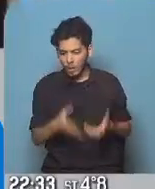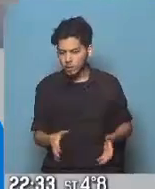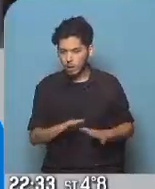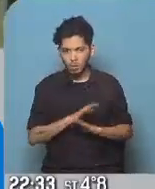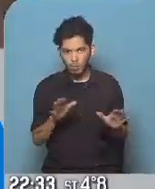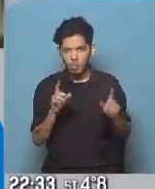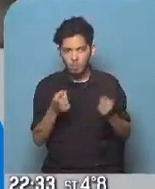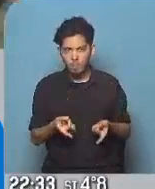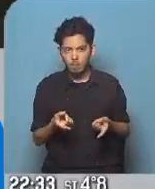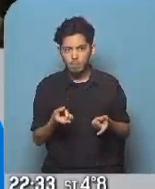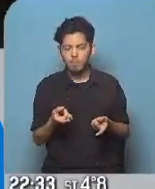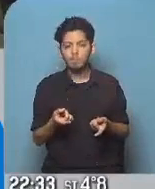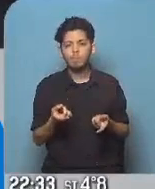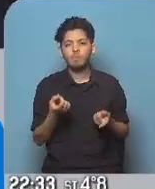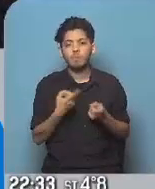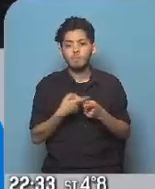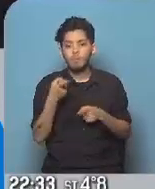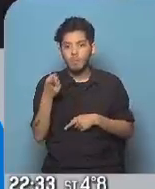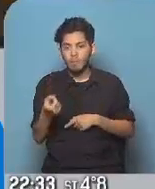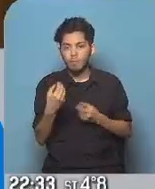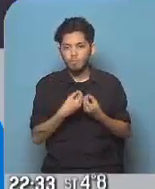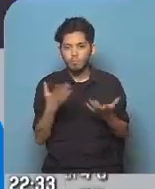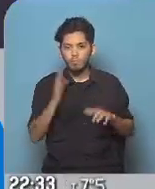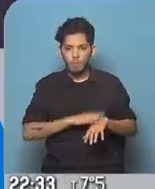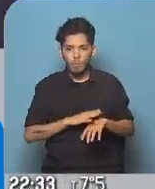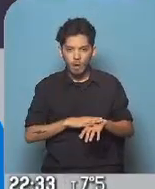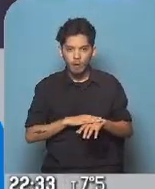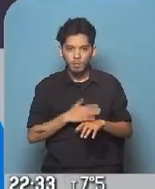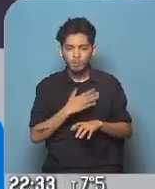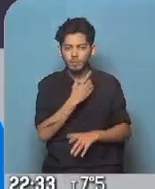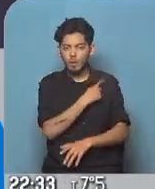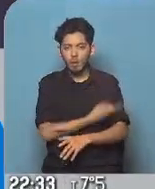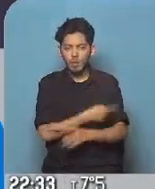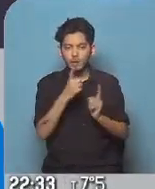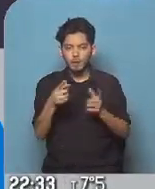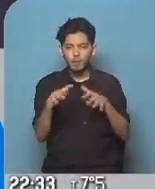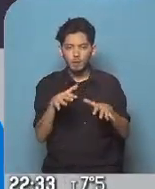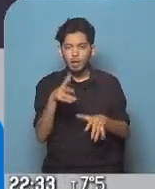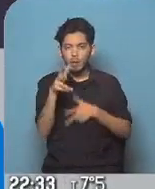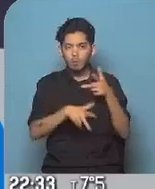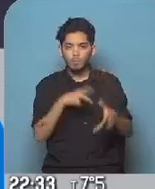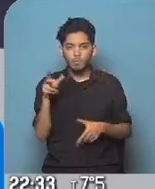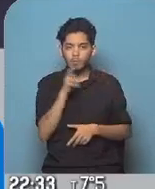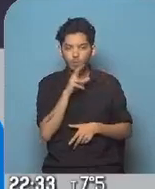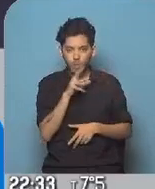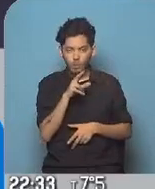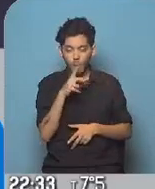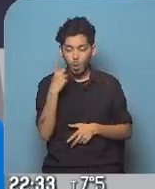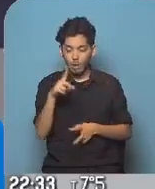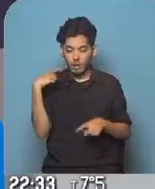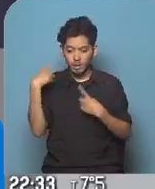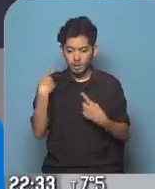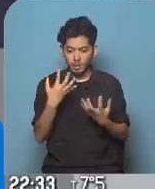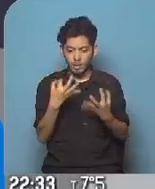a mi entender por esa razón de seguir tanto en el poder, pero también por el contexto. Ella dijo que cuando la generación que sobrevivió